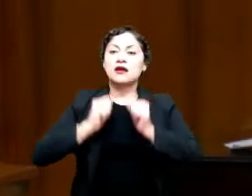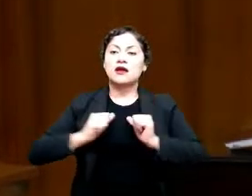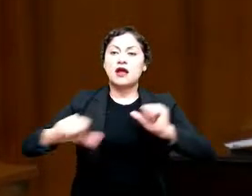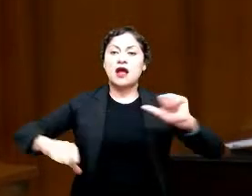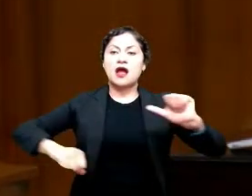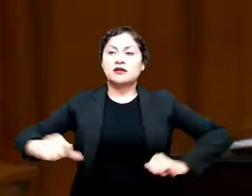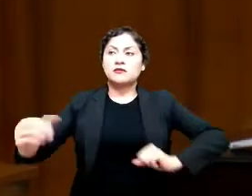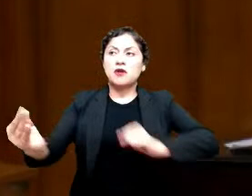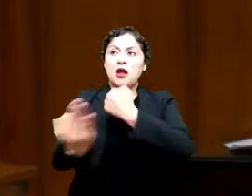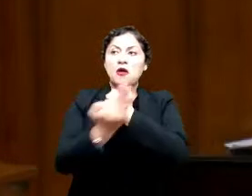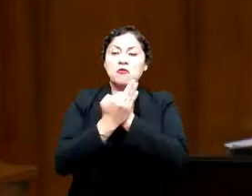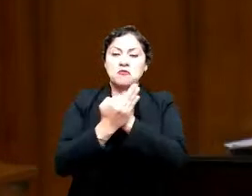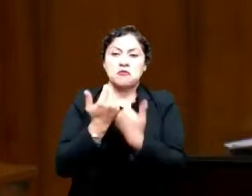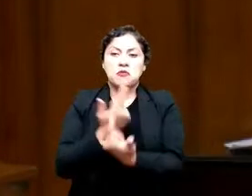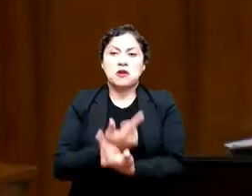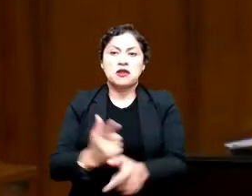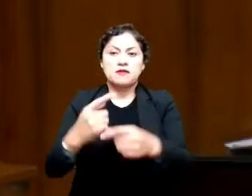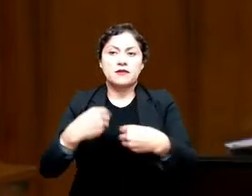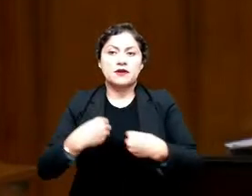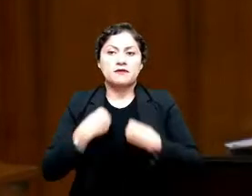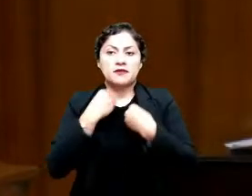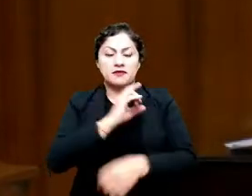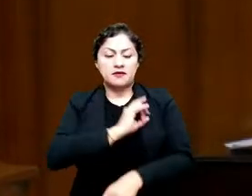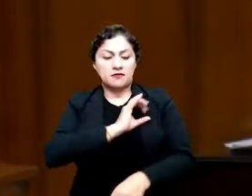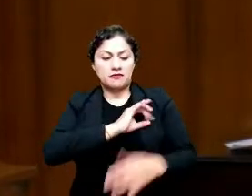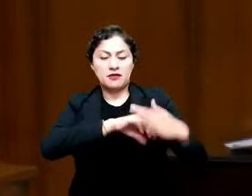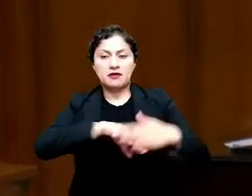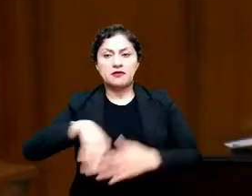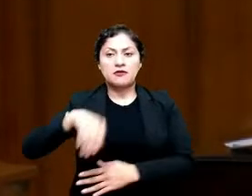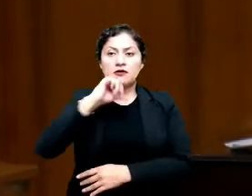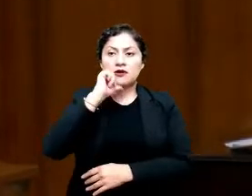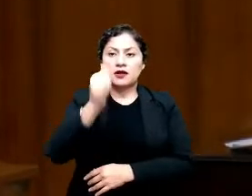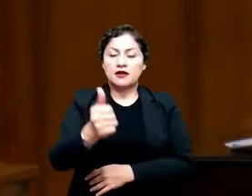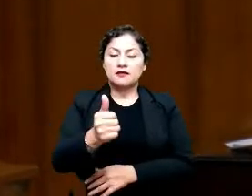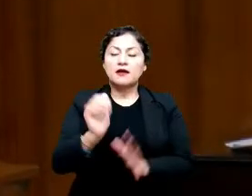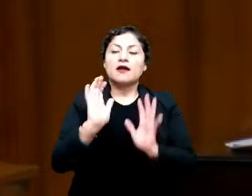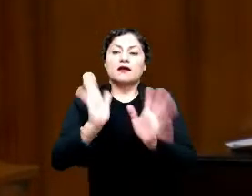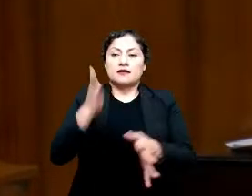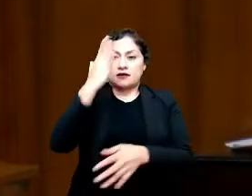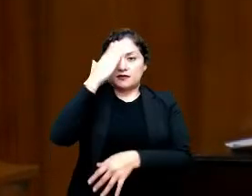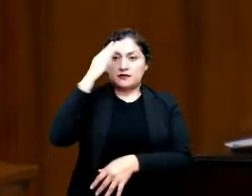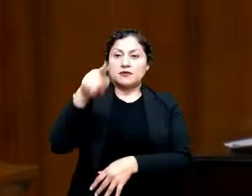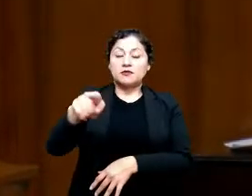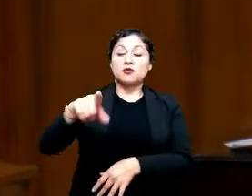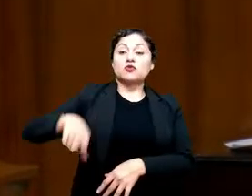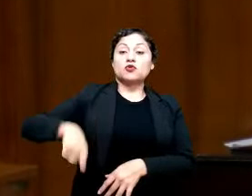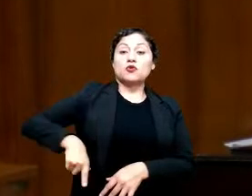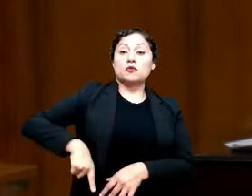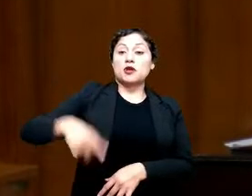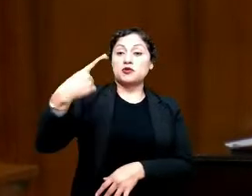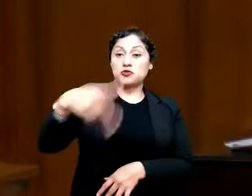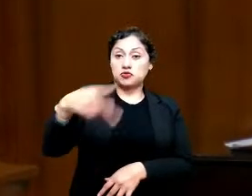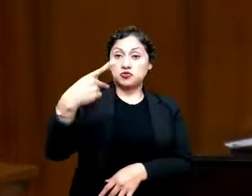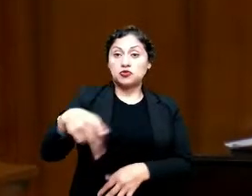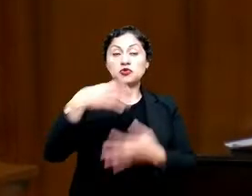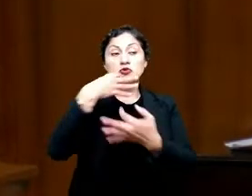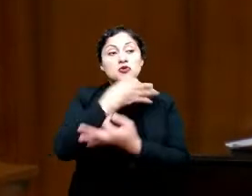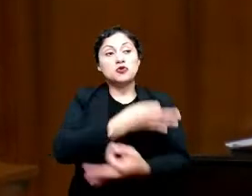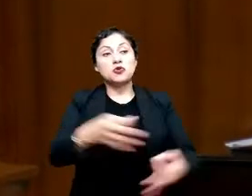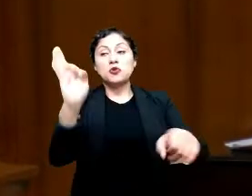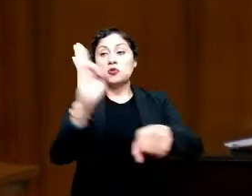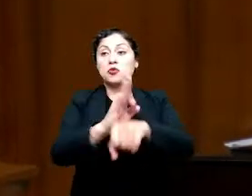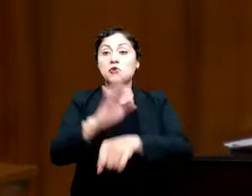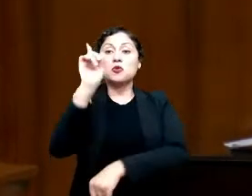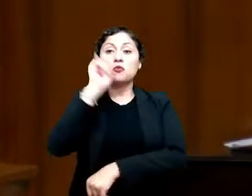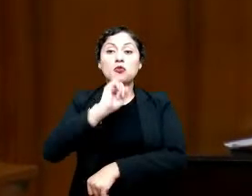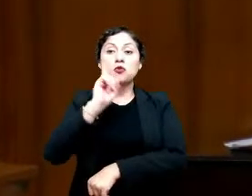sin miedo. Aunque este gobierno se ha pronunciado a favor de las mujeres, las cifras